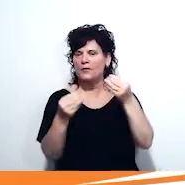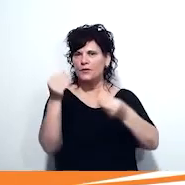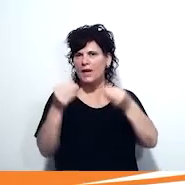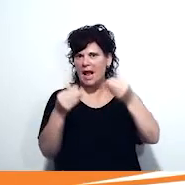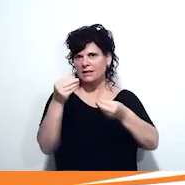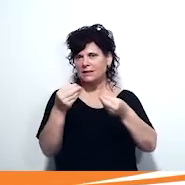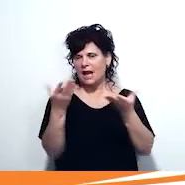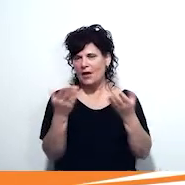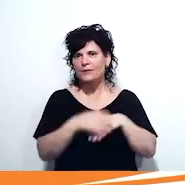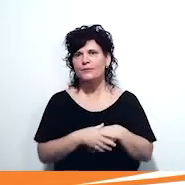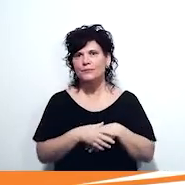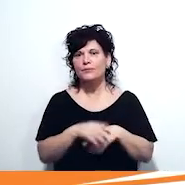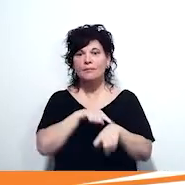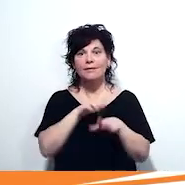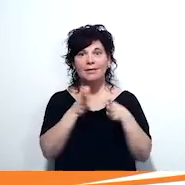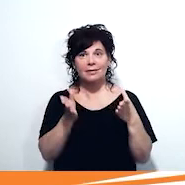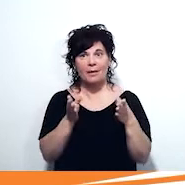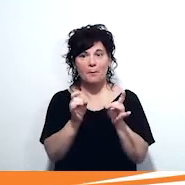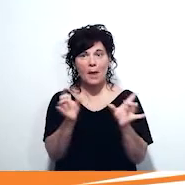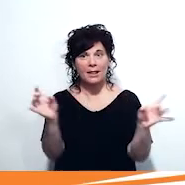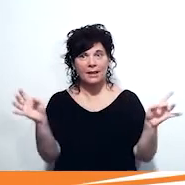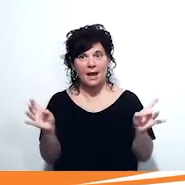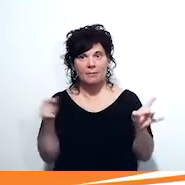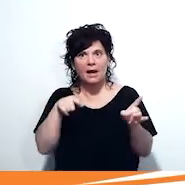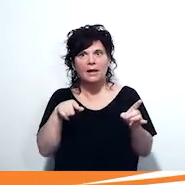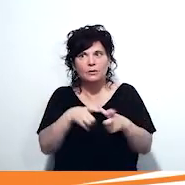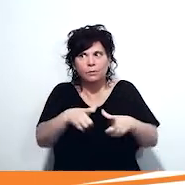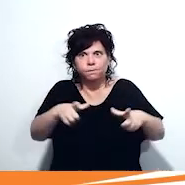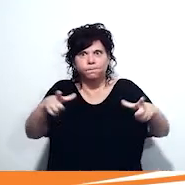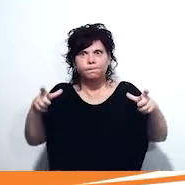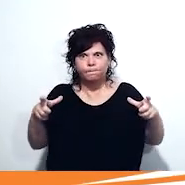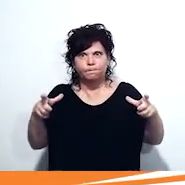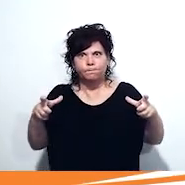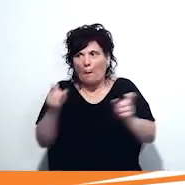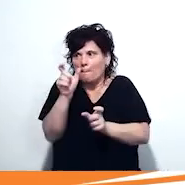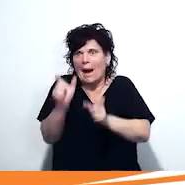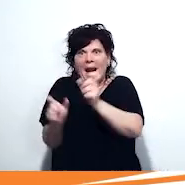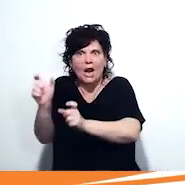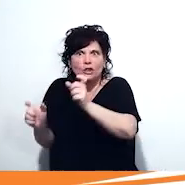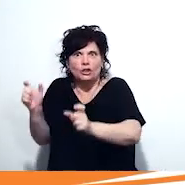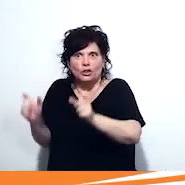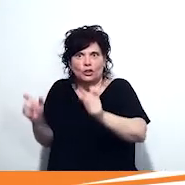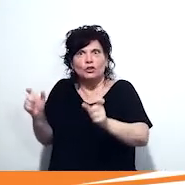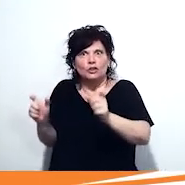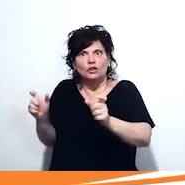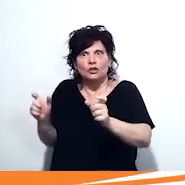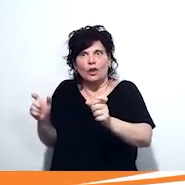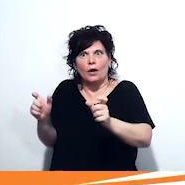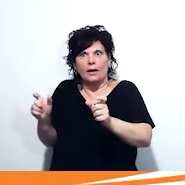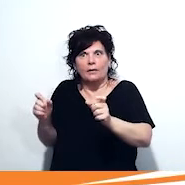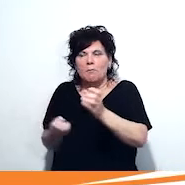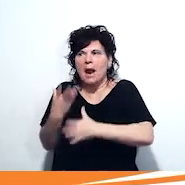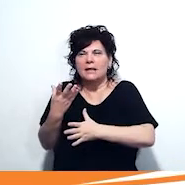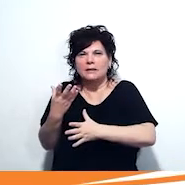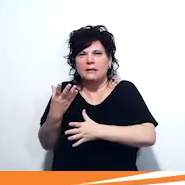de mercado. En pandemia esto se amplió, porque muchas personas pasaron a usar más intensivamente